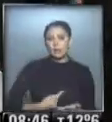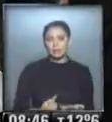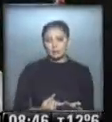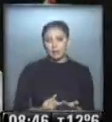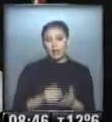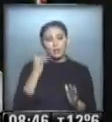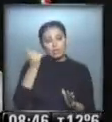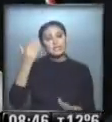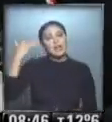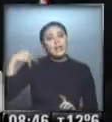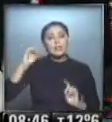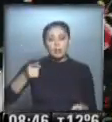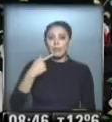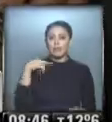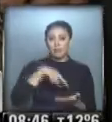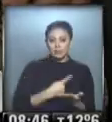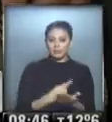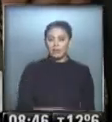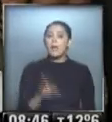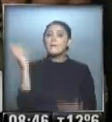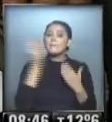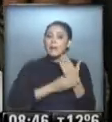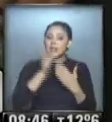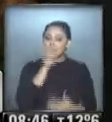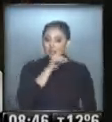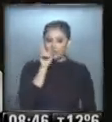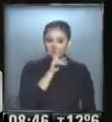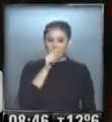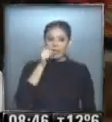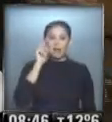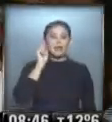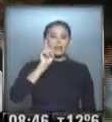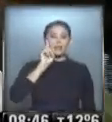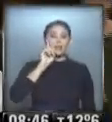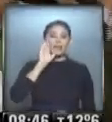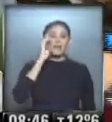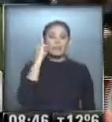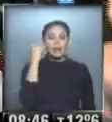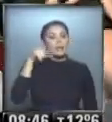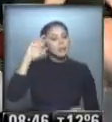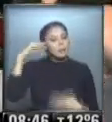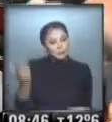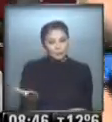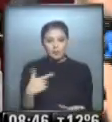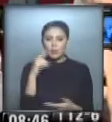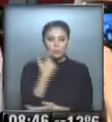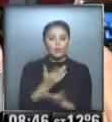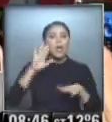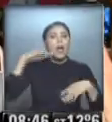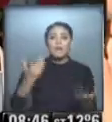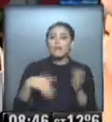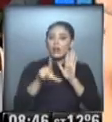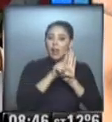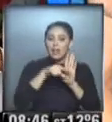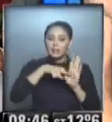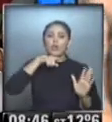Federal. Esto ya lo hicimos en el Federal. La ministra de la Corte, Carmen Argibay, distinguida en esta ocasión, se mostró a favor de la